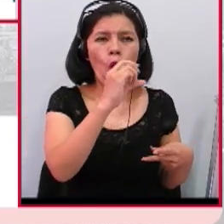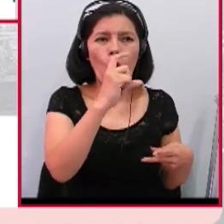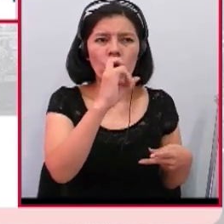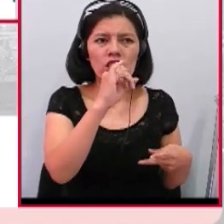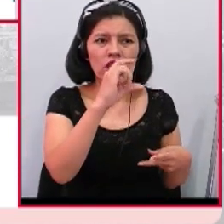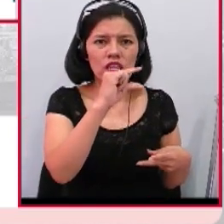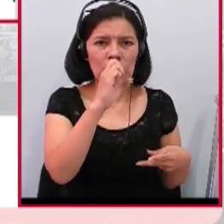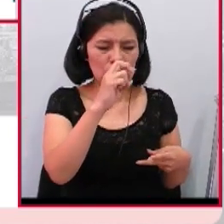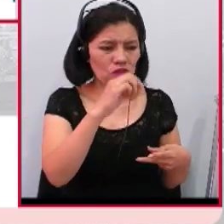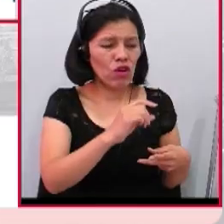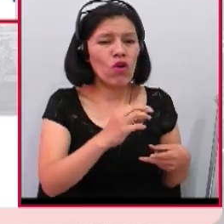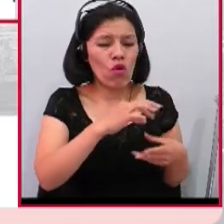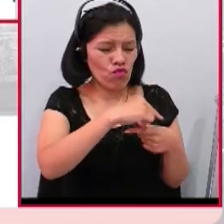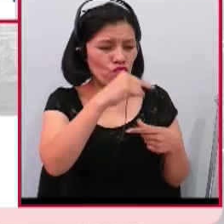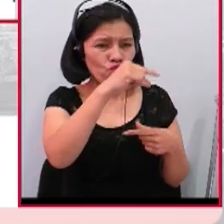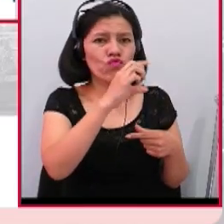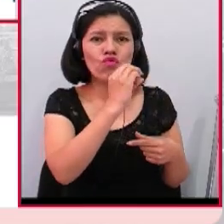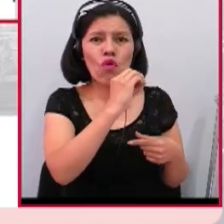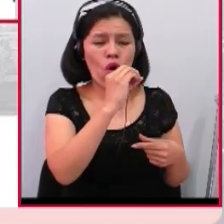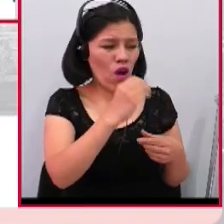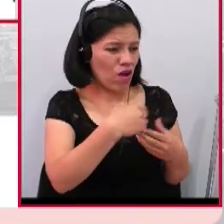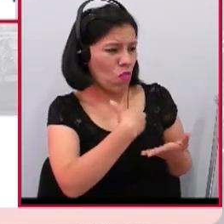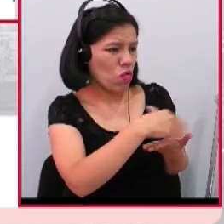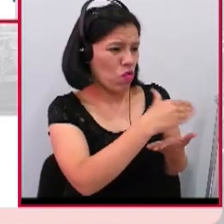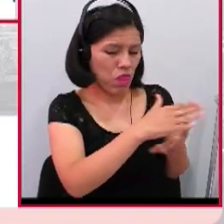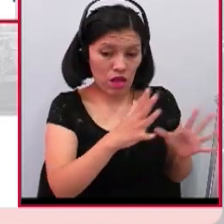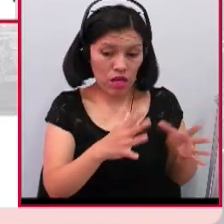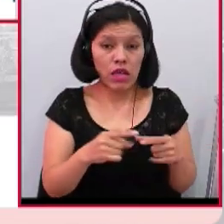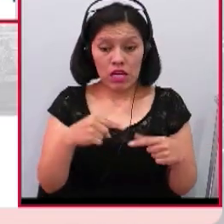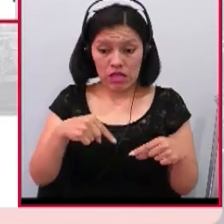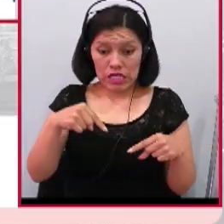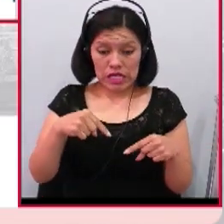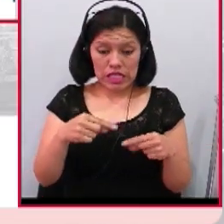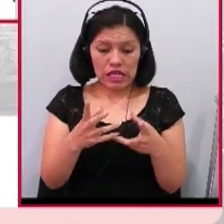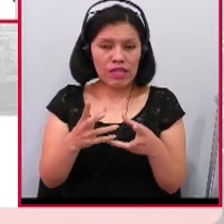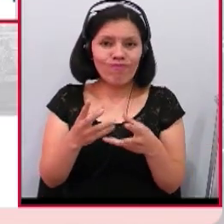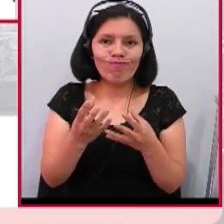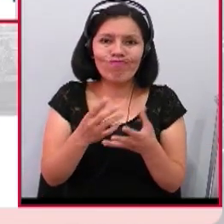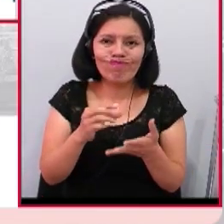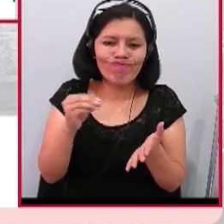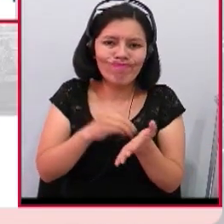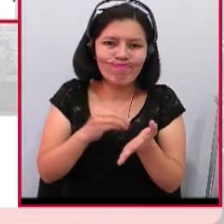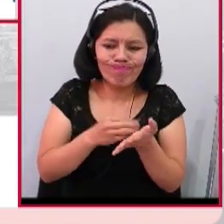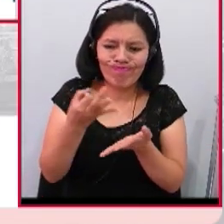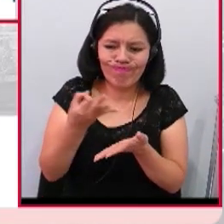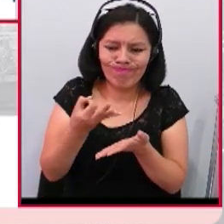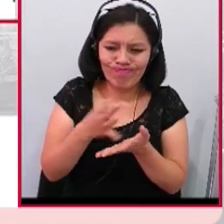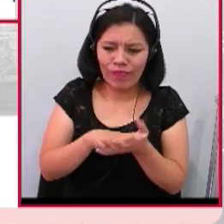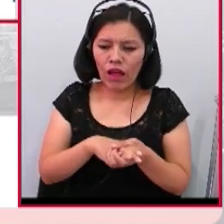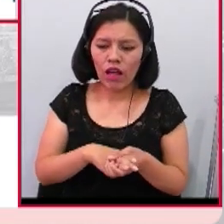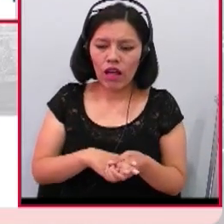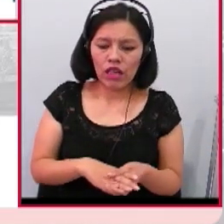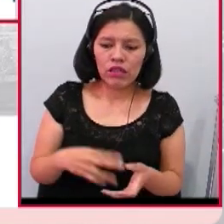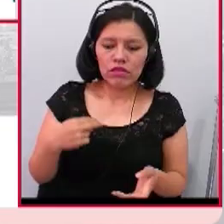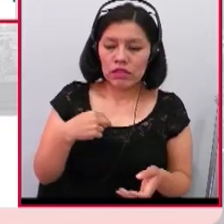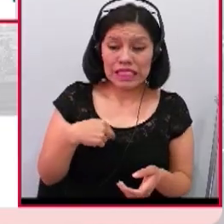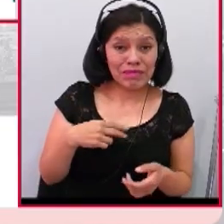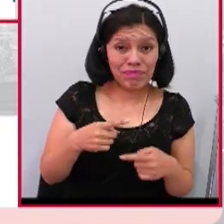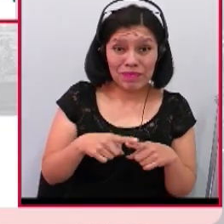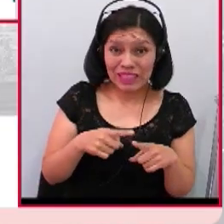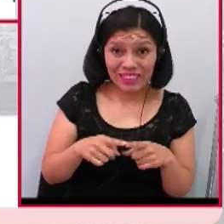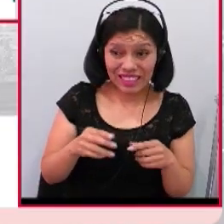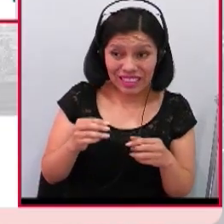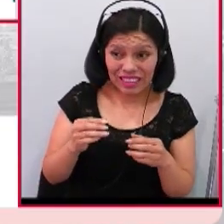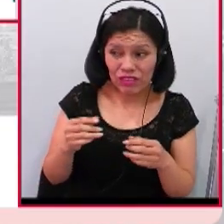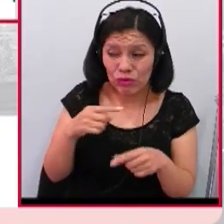insuflamos 40.000 nanómetros cúbicos, soplaríamos sobre ese cobre ya casi fino, lo quemaríamos. Nosotros decimos cobre quemado,